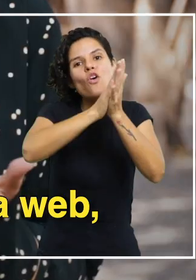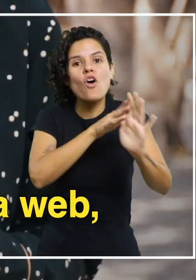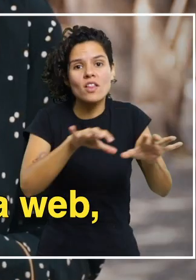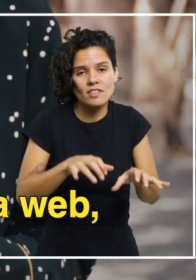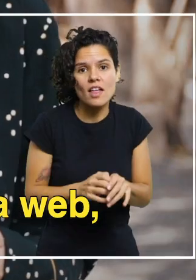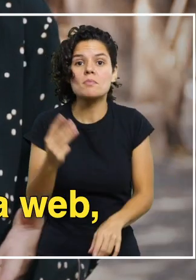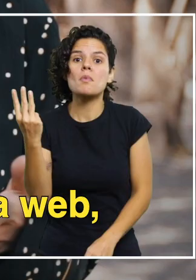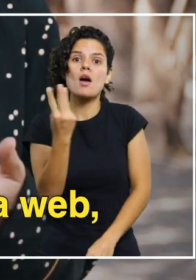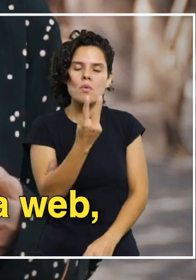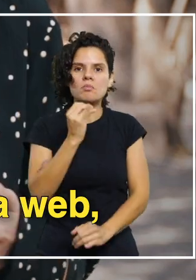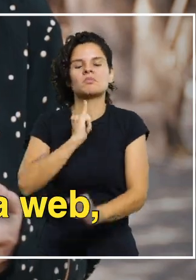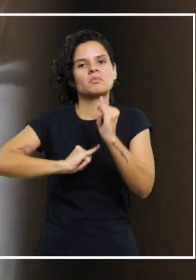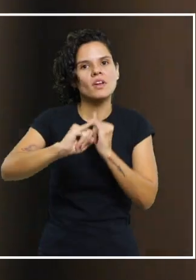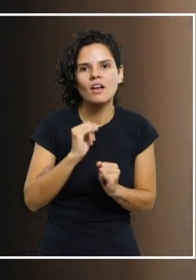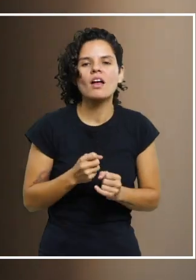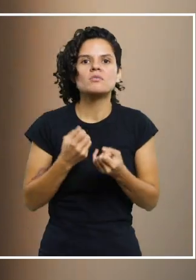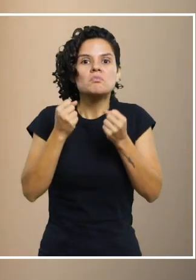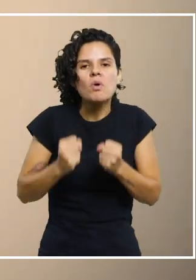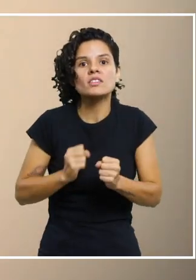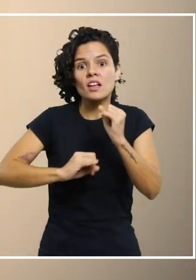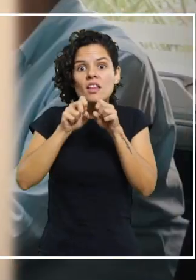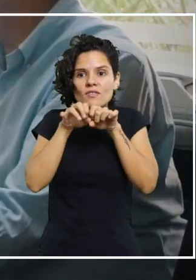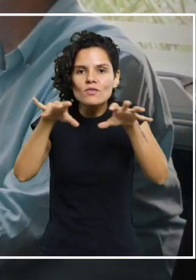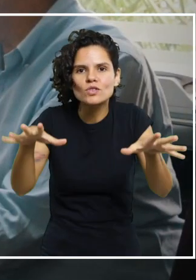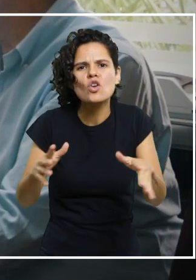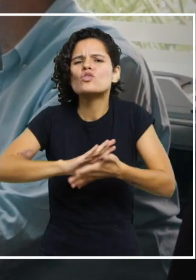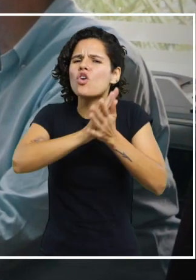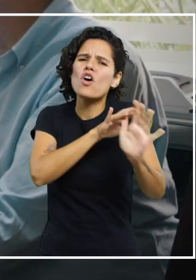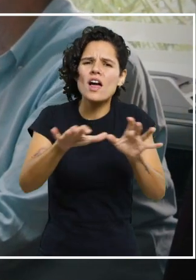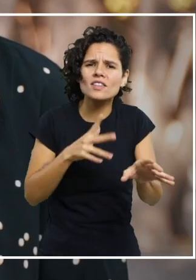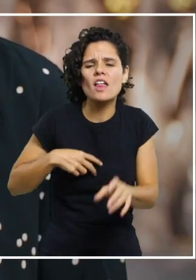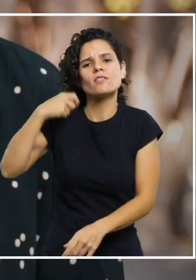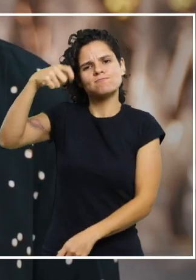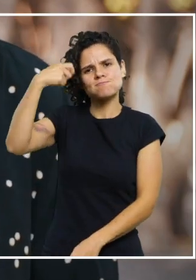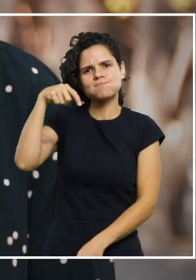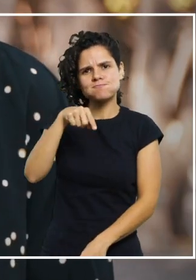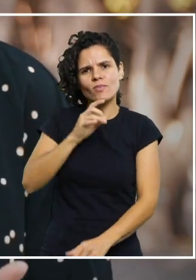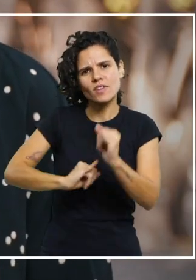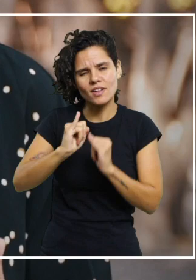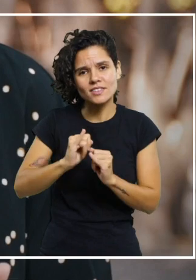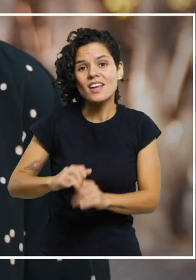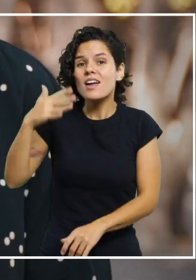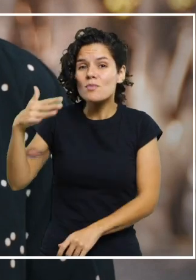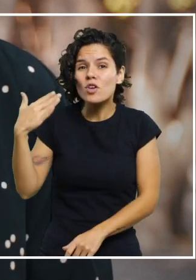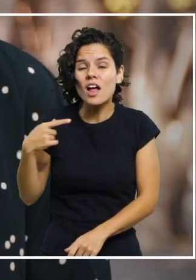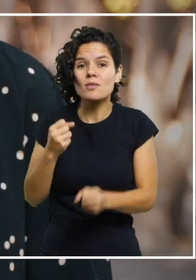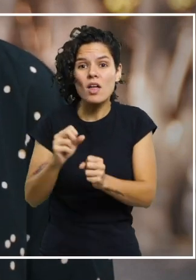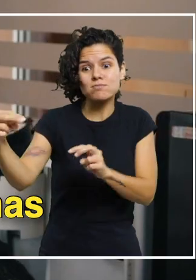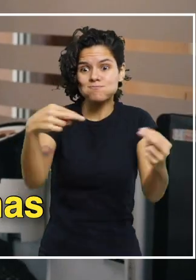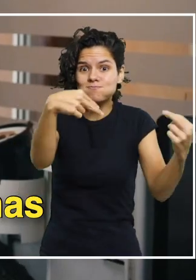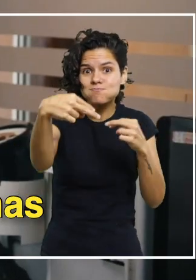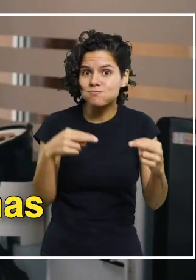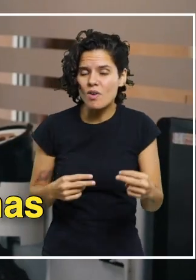digitales, redes sociales, página web, transmisiones de todas nuestras actividades vía streaming. Para nosotros es muy importante tener esta amplia